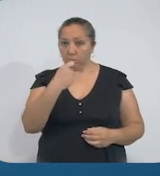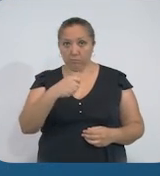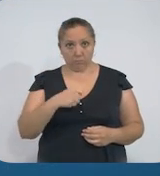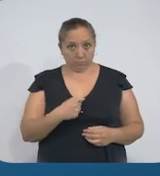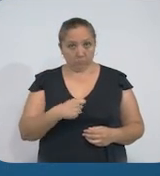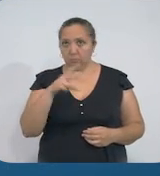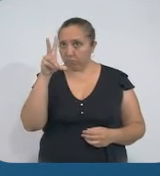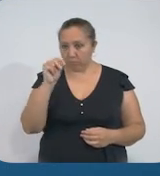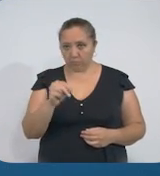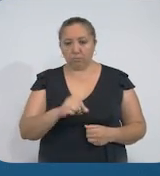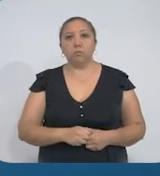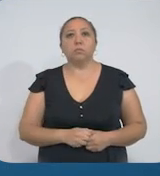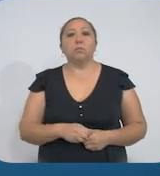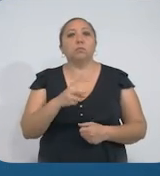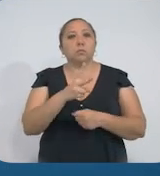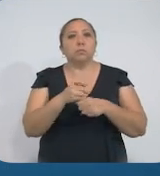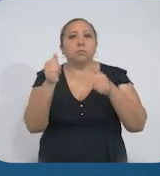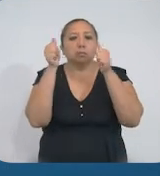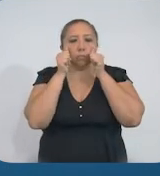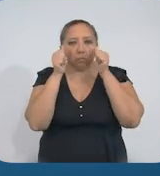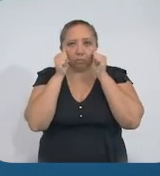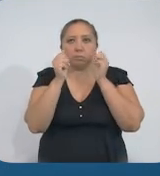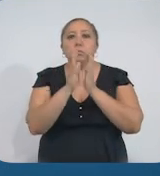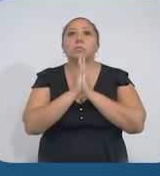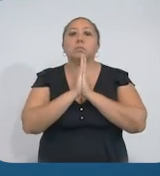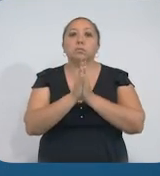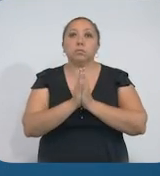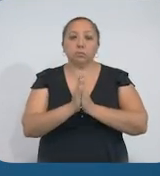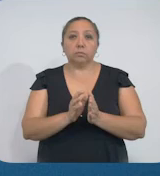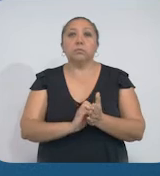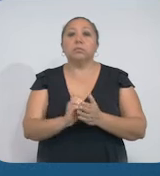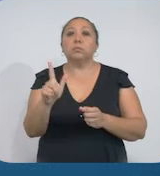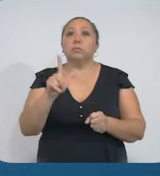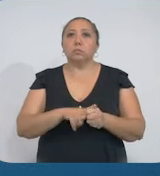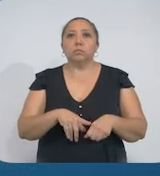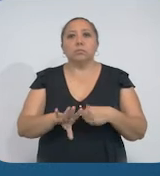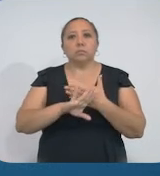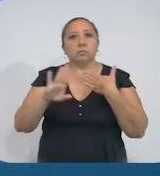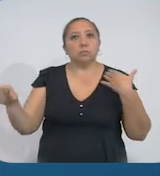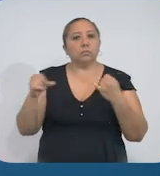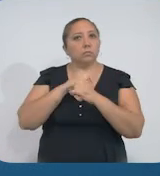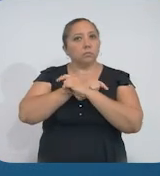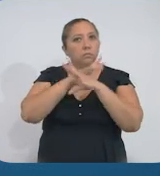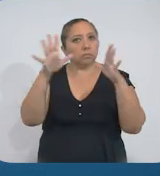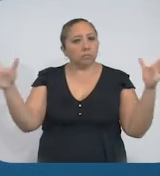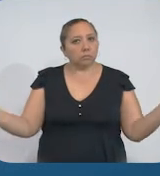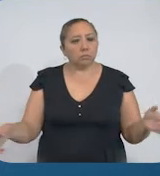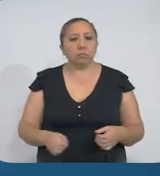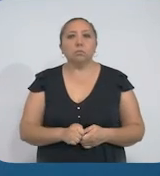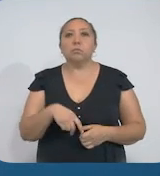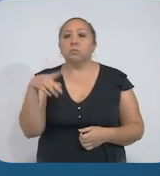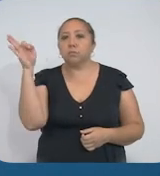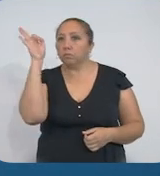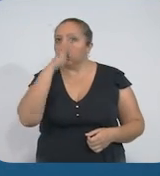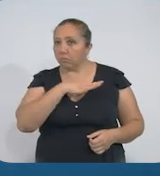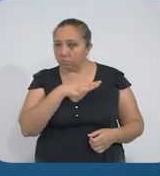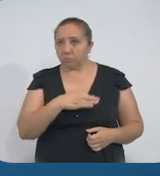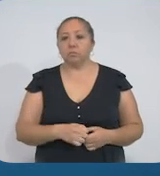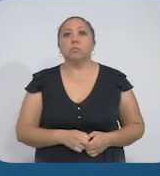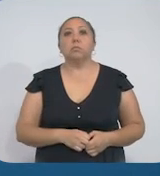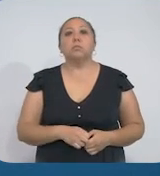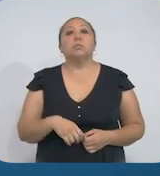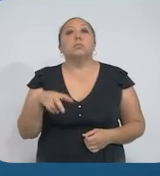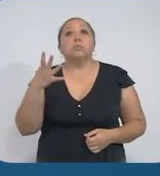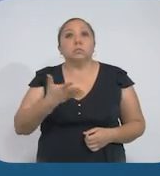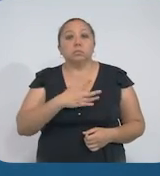automedicarse. Invitamos a la población a estar atenta a los avisos oficiales y evitar difundir mensajes o audios con contenido falso, que